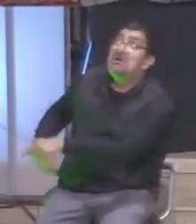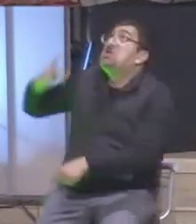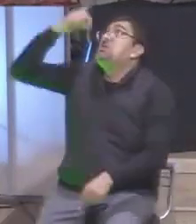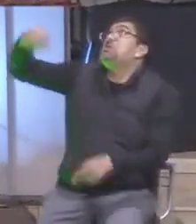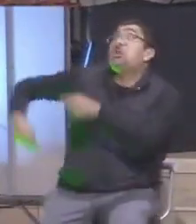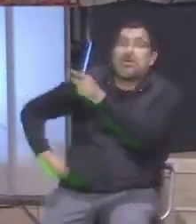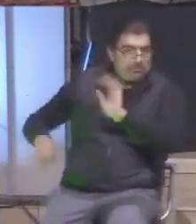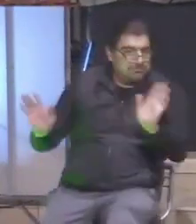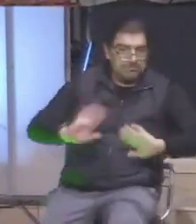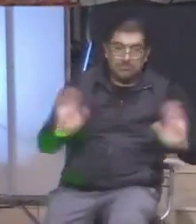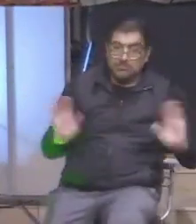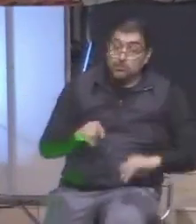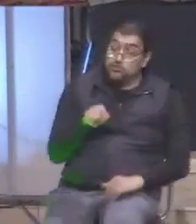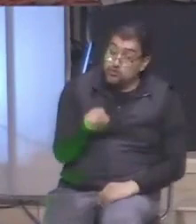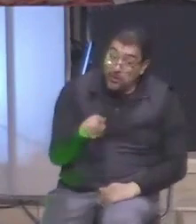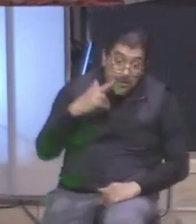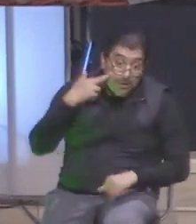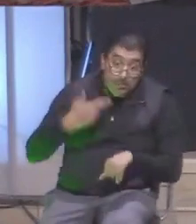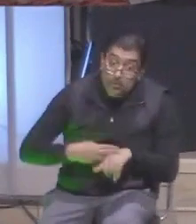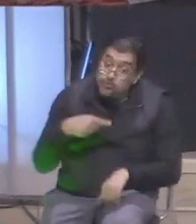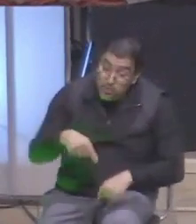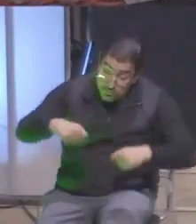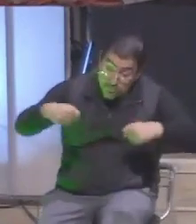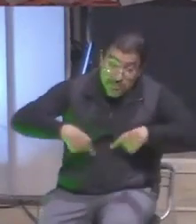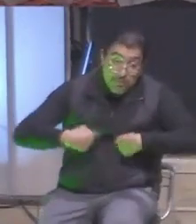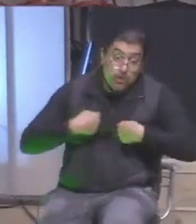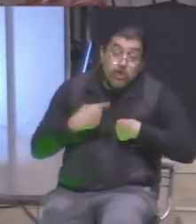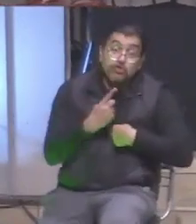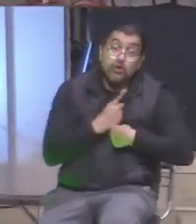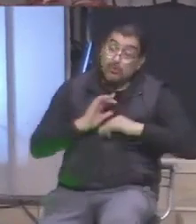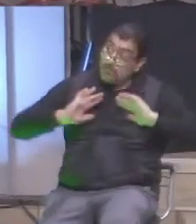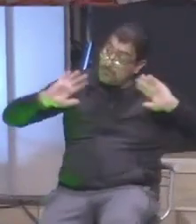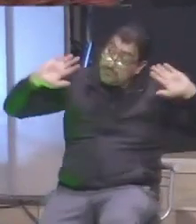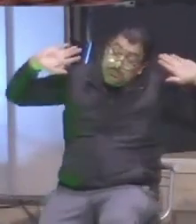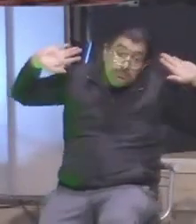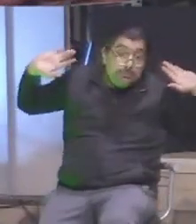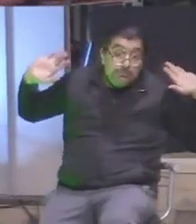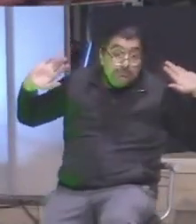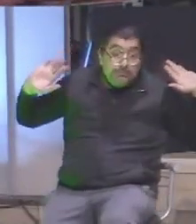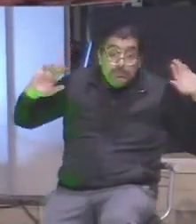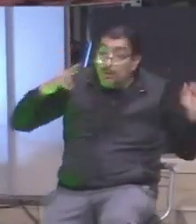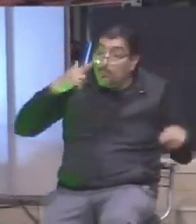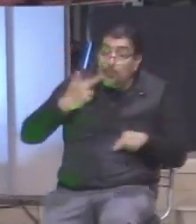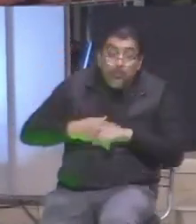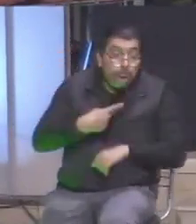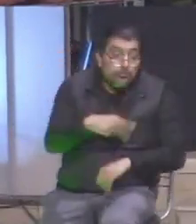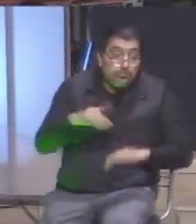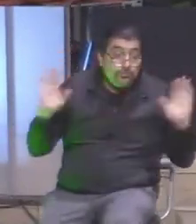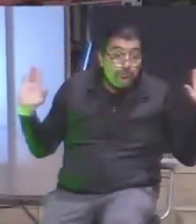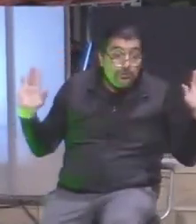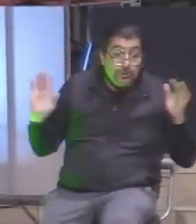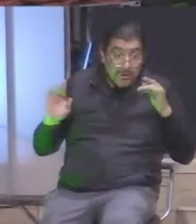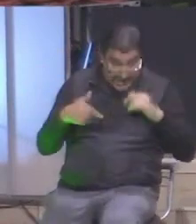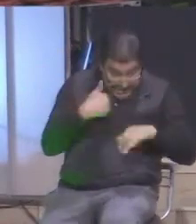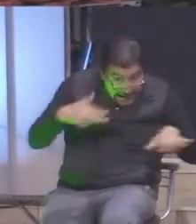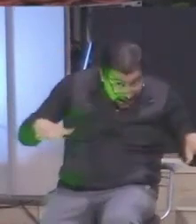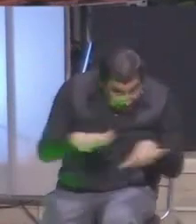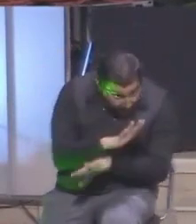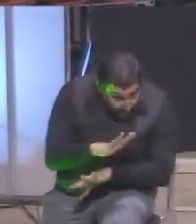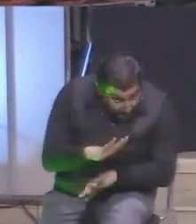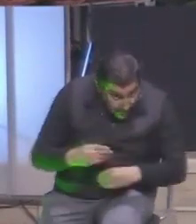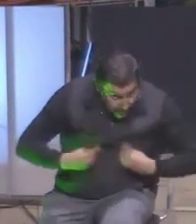tienes porque tú llegaste ahí solito Si usted quiere